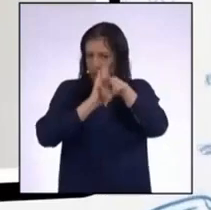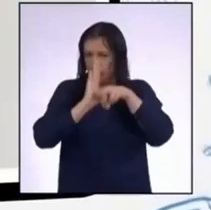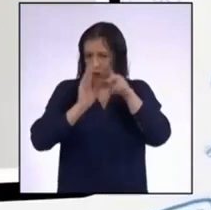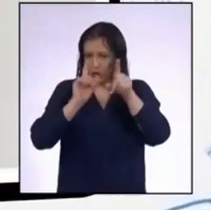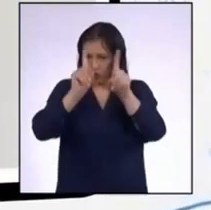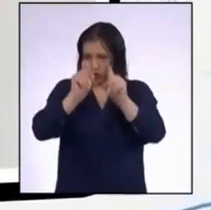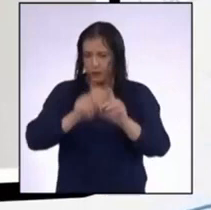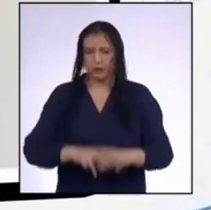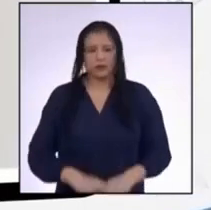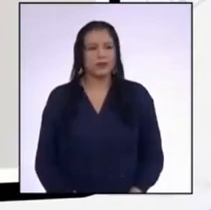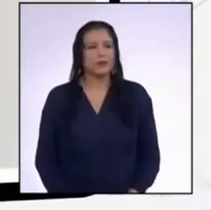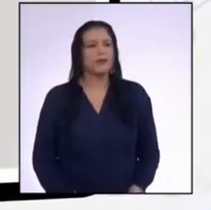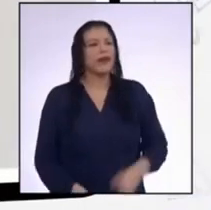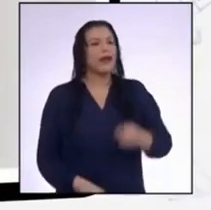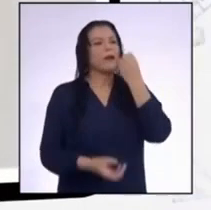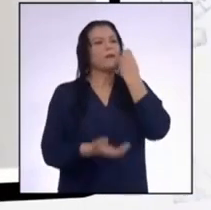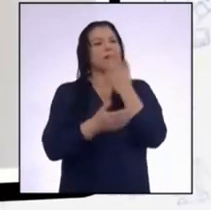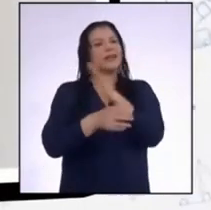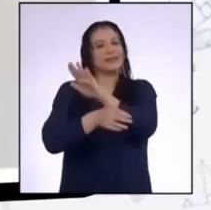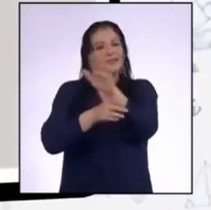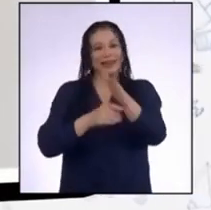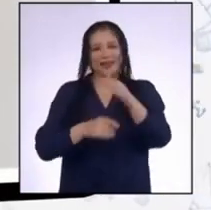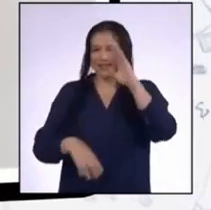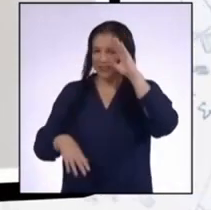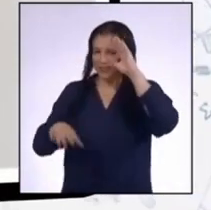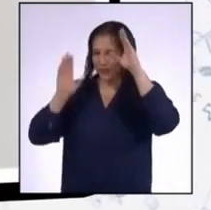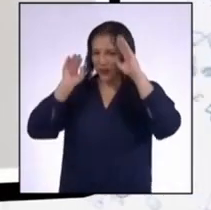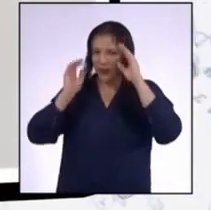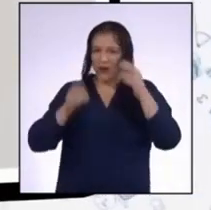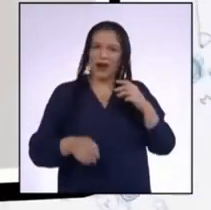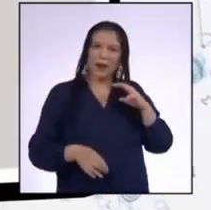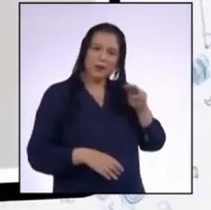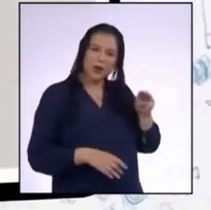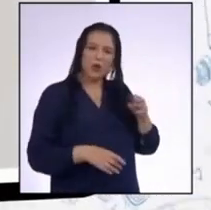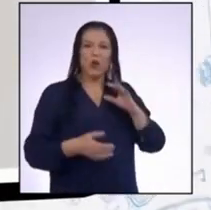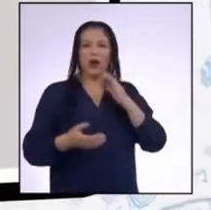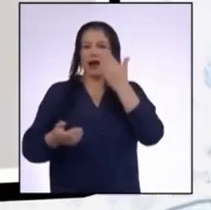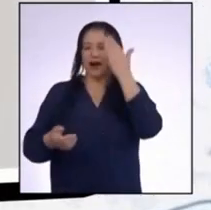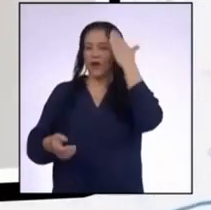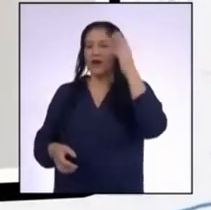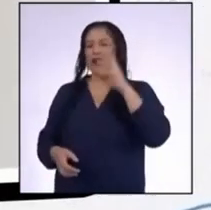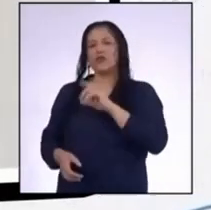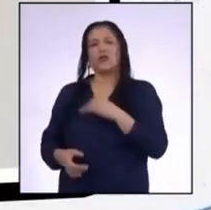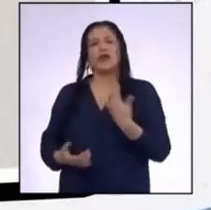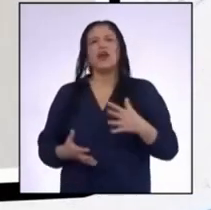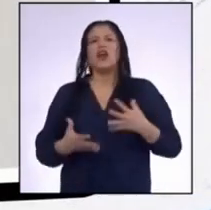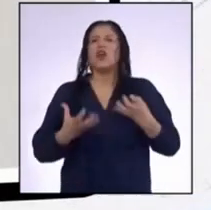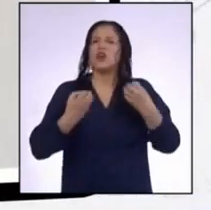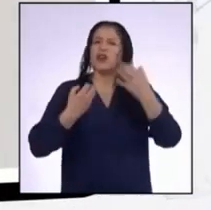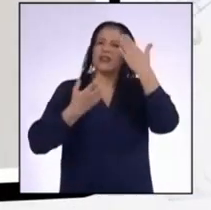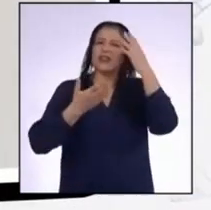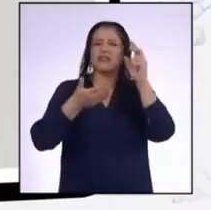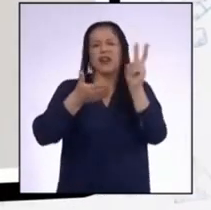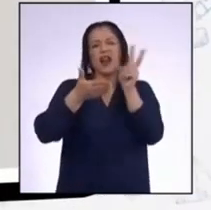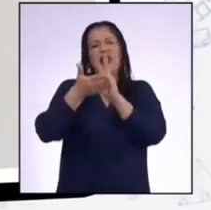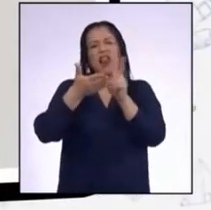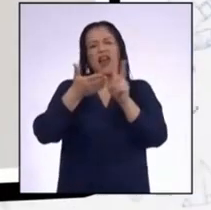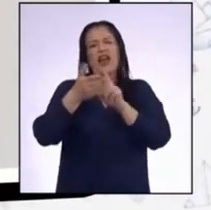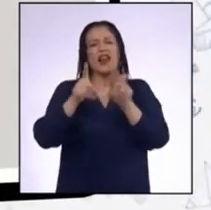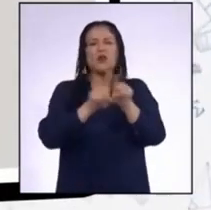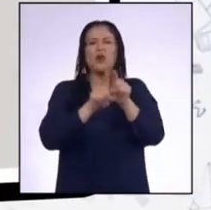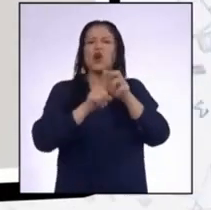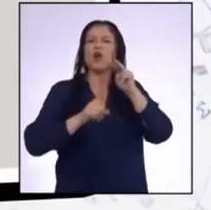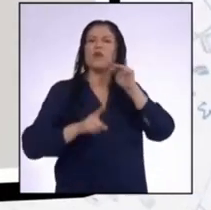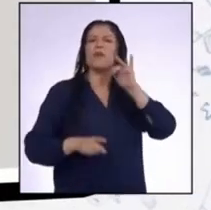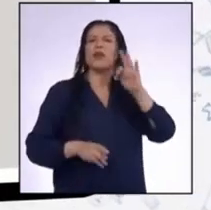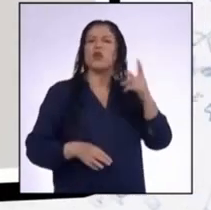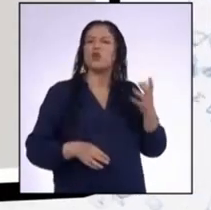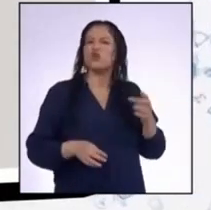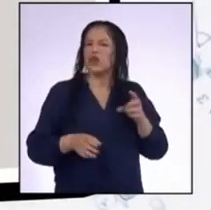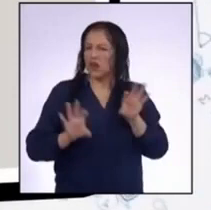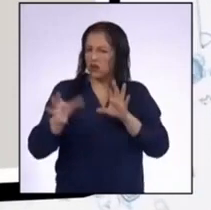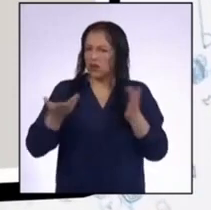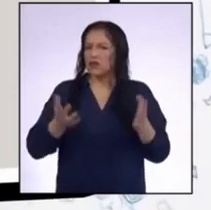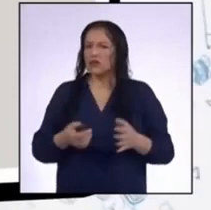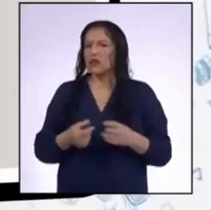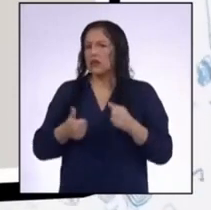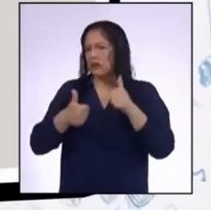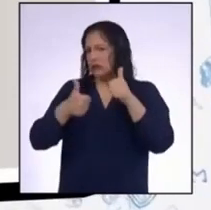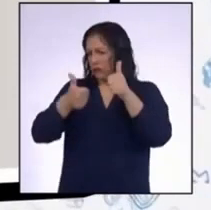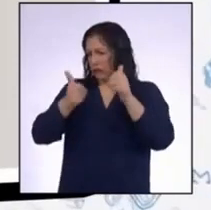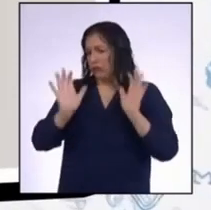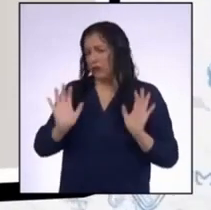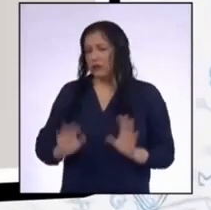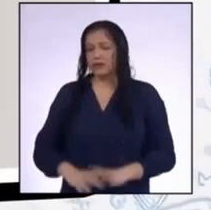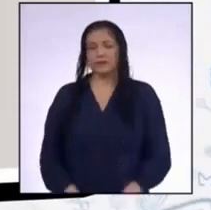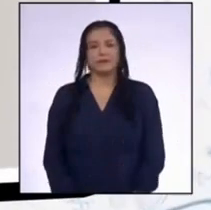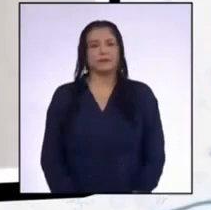pregunta. Buenas tardes, profesora. Hola, Miluska Junior. Yo quisiera saber si leer los decimales como Miluska lo hizo al inicio del programa es